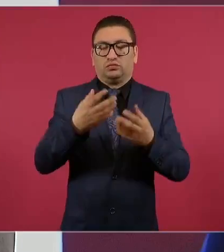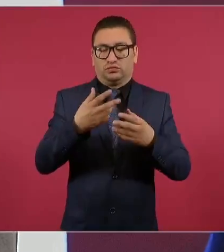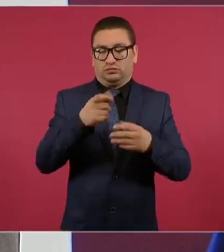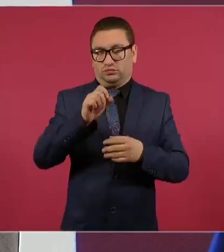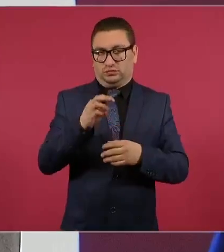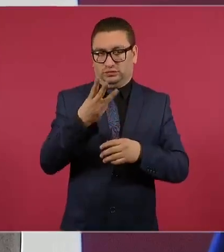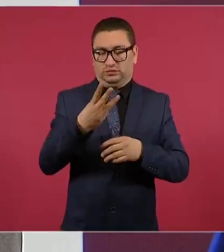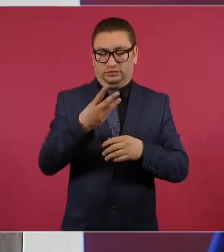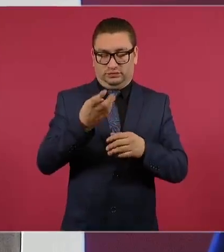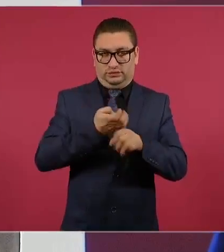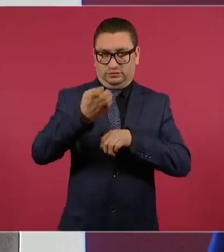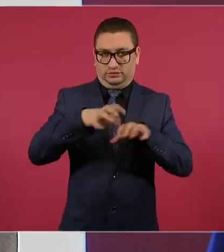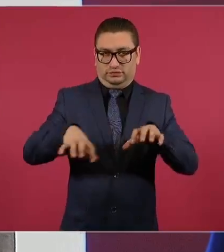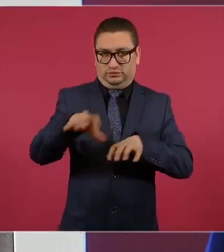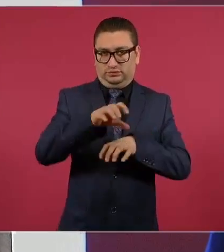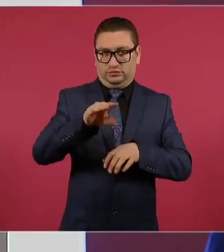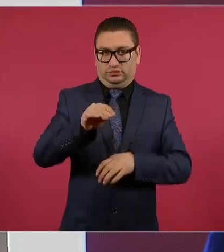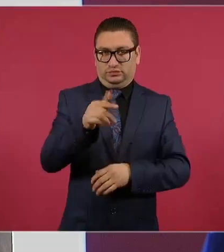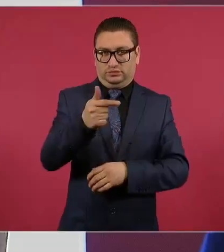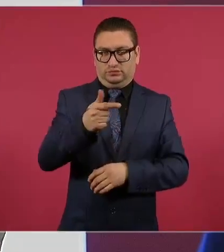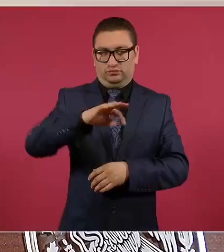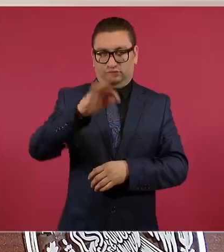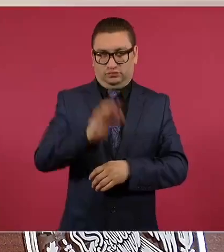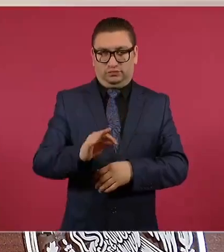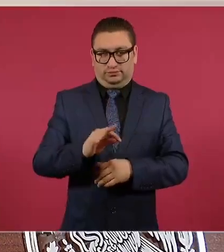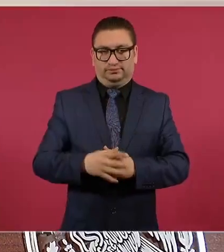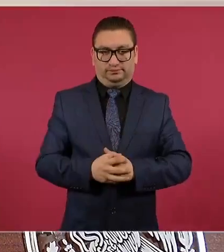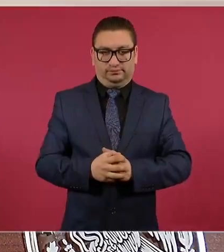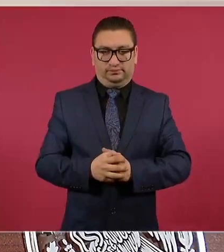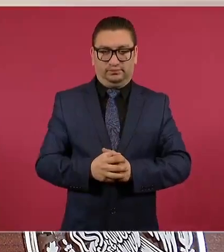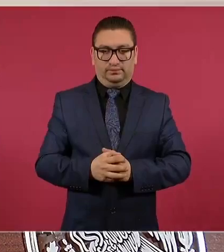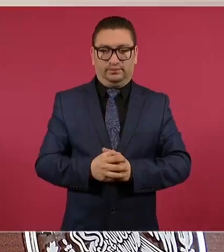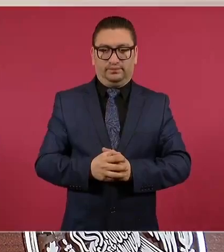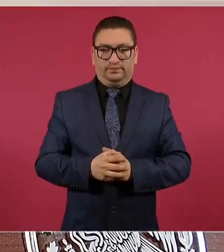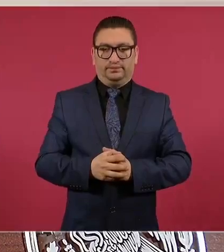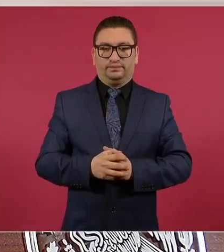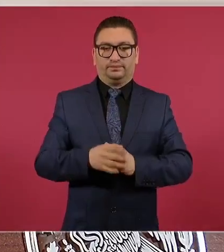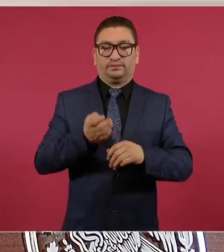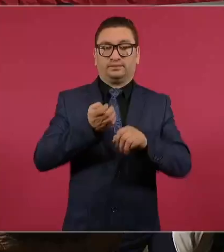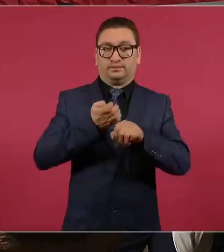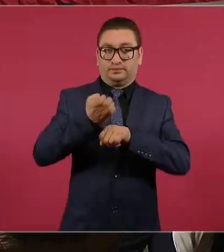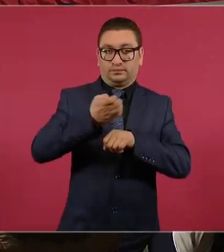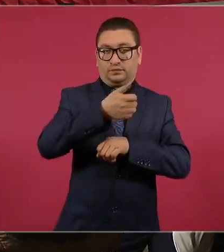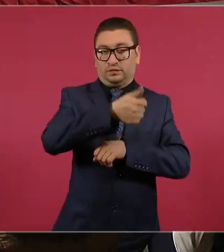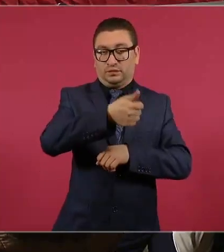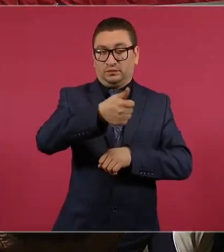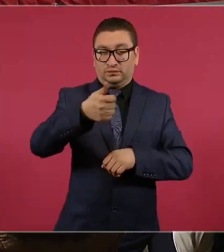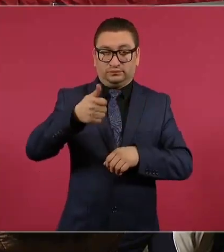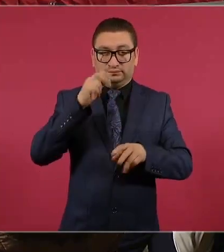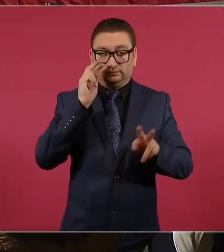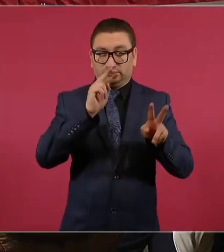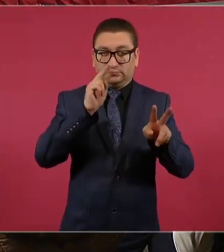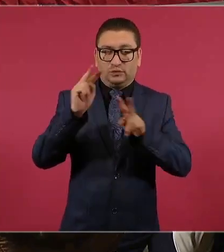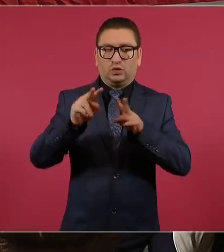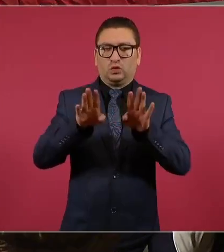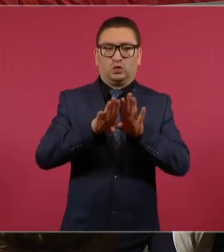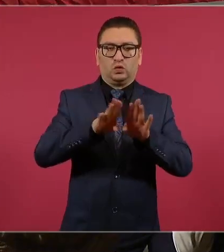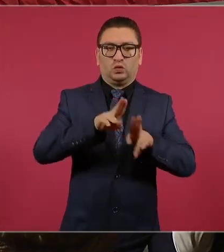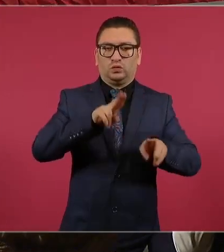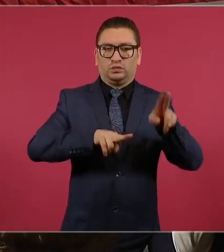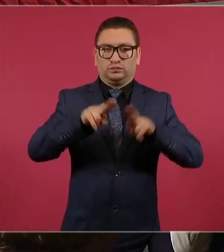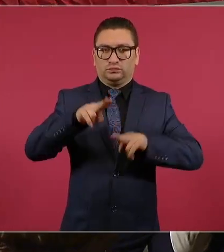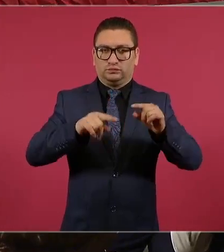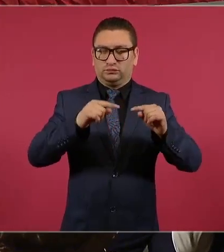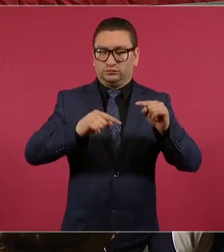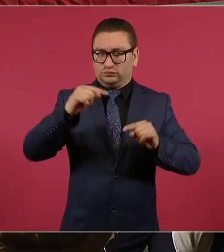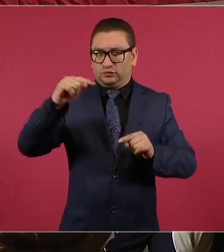23 estados está en 97%. Si lo vemos estado por estado, cómo se han comportado estos